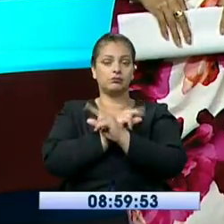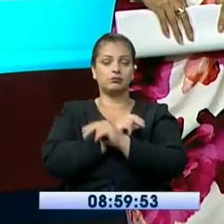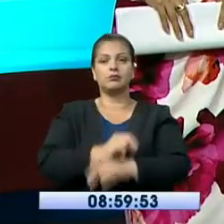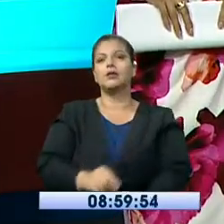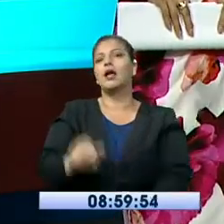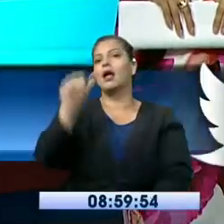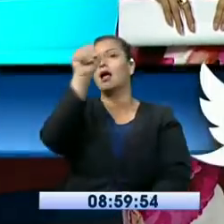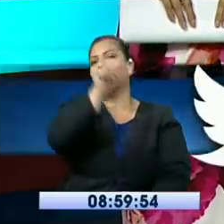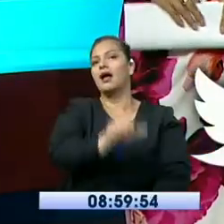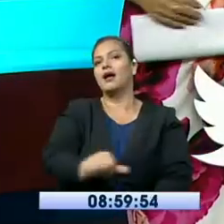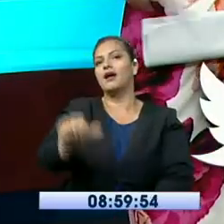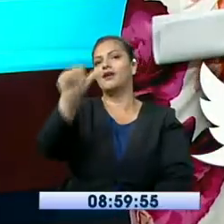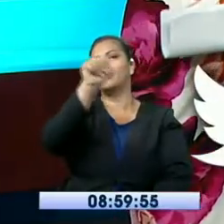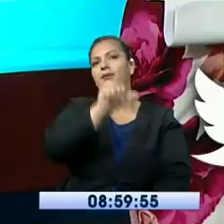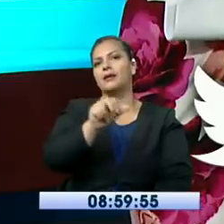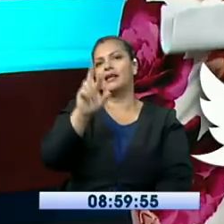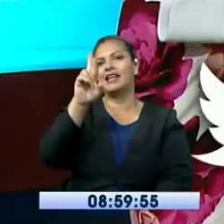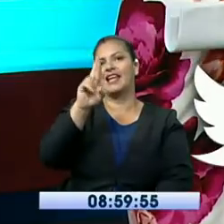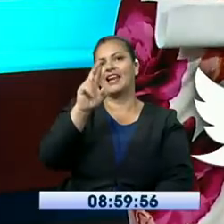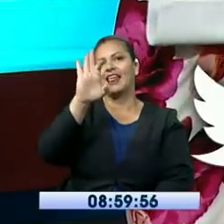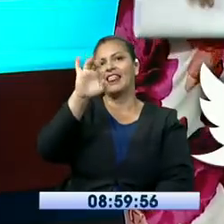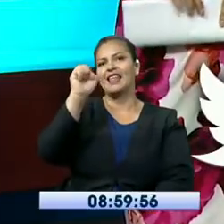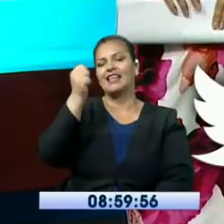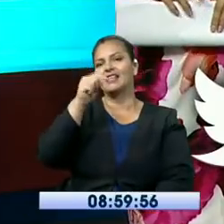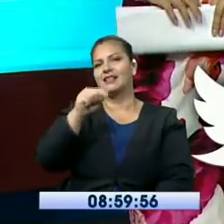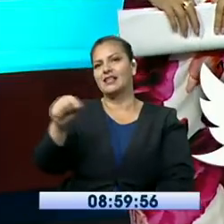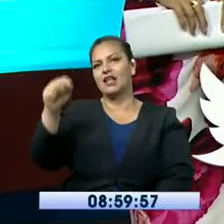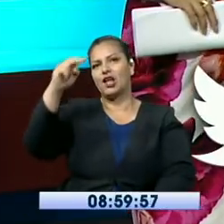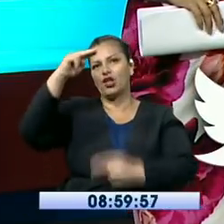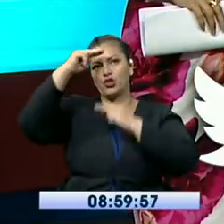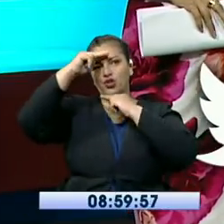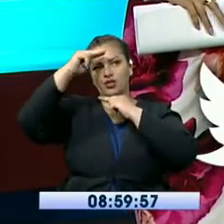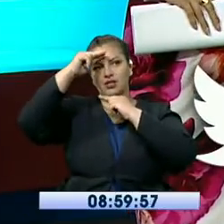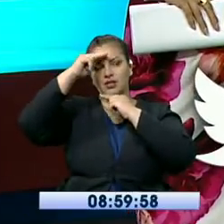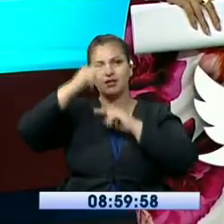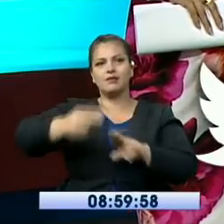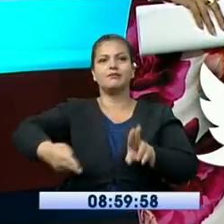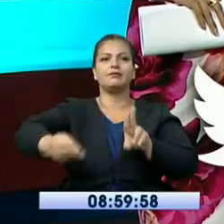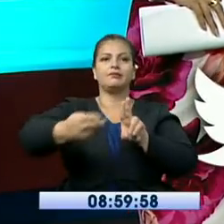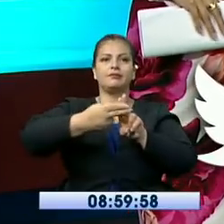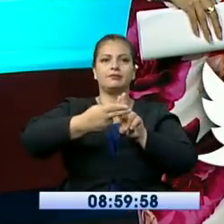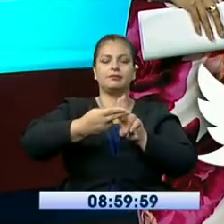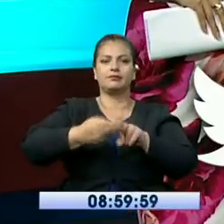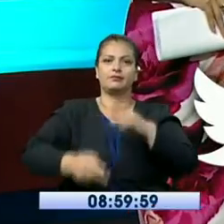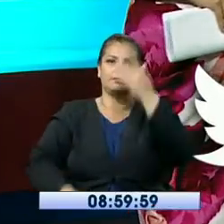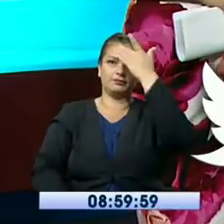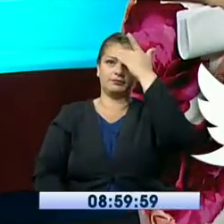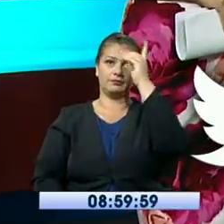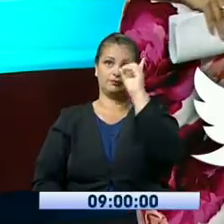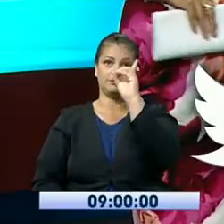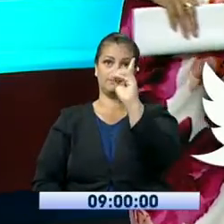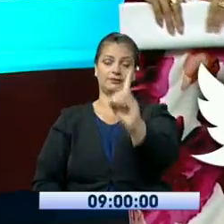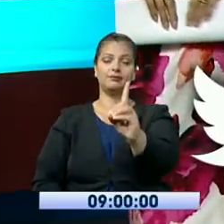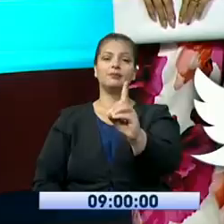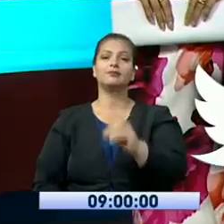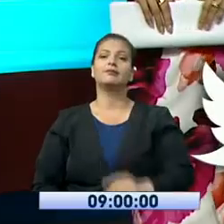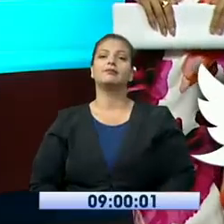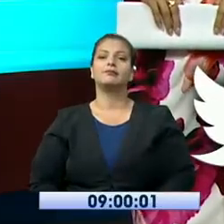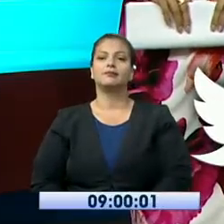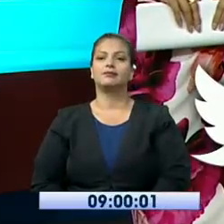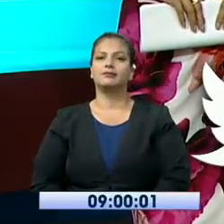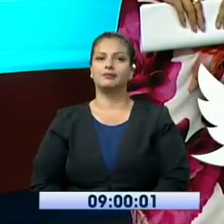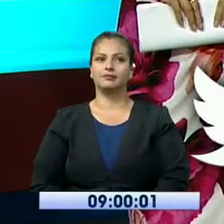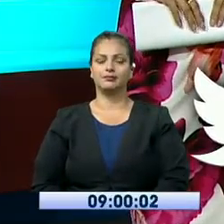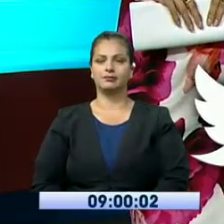bajo la noticia con el hashtag tú eliges la decisión está en tus manos por lo tanto tú y habrá respuestas claro que sí